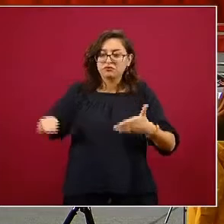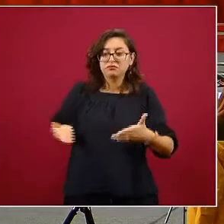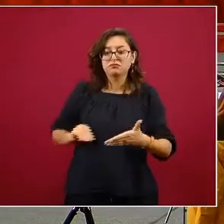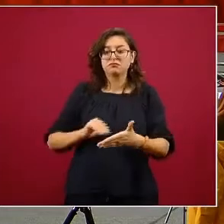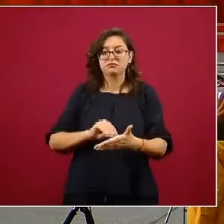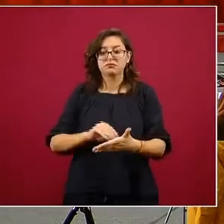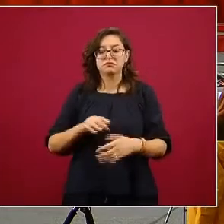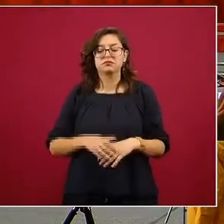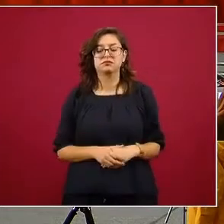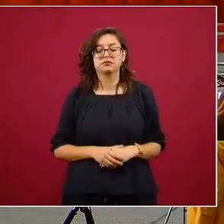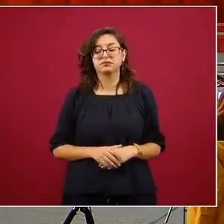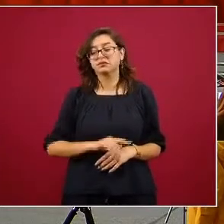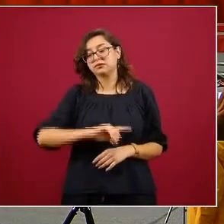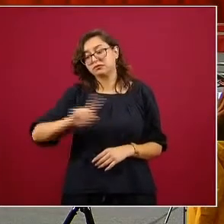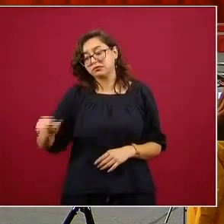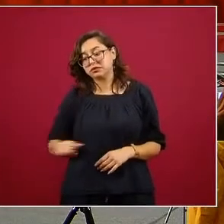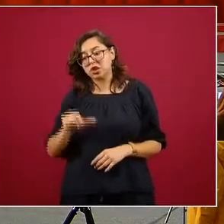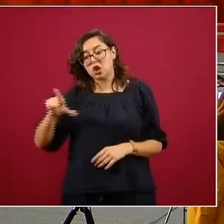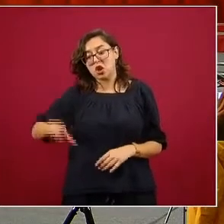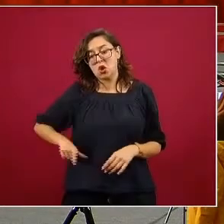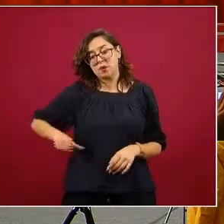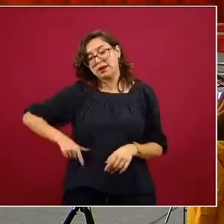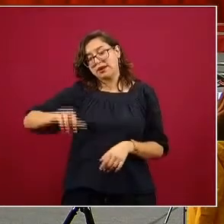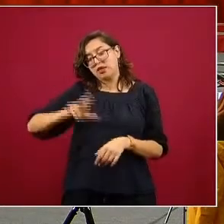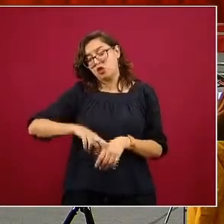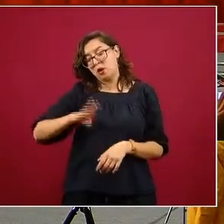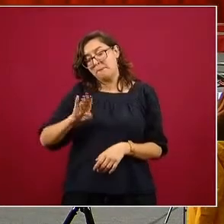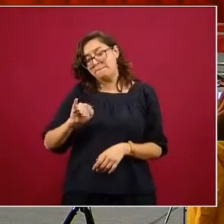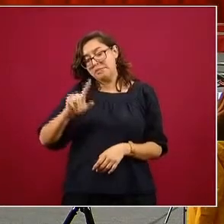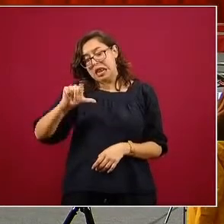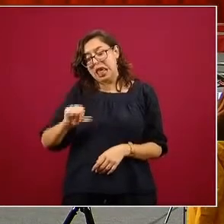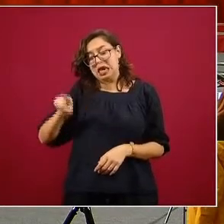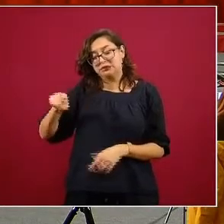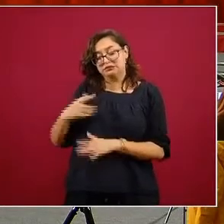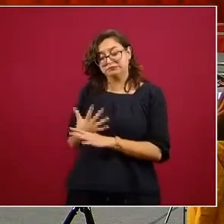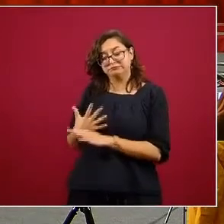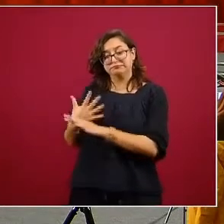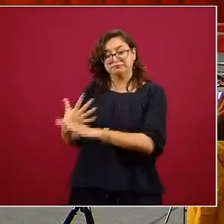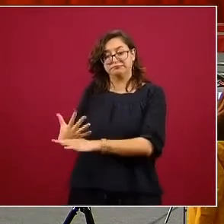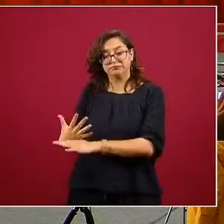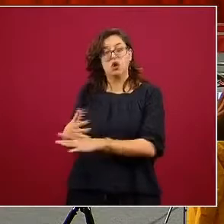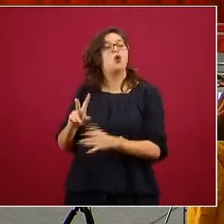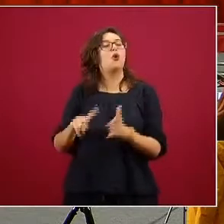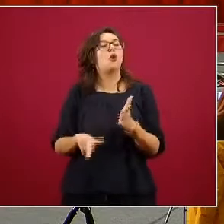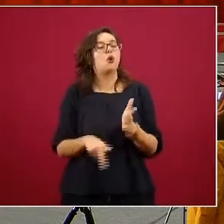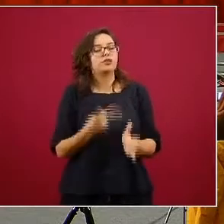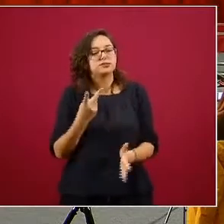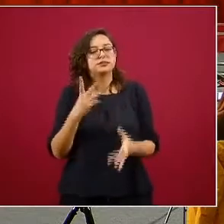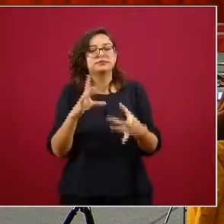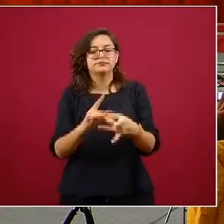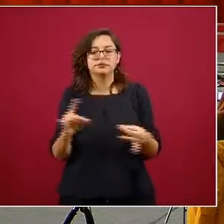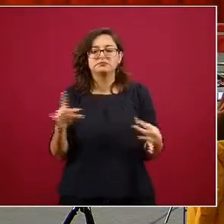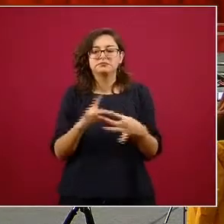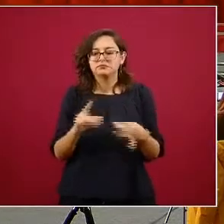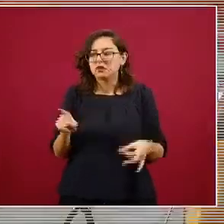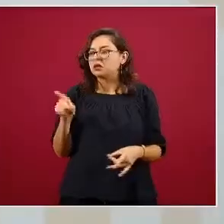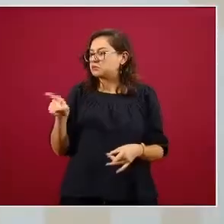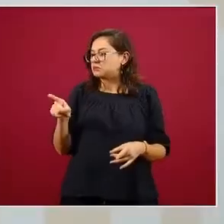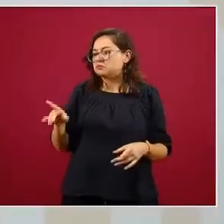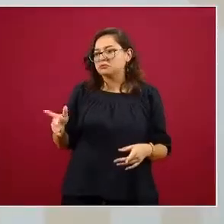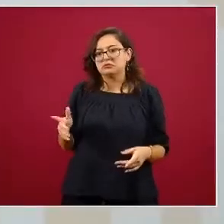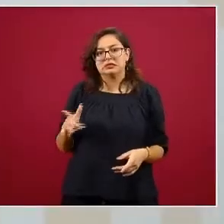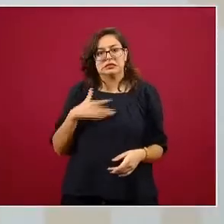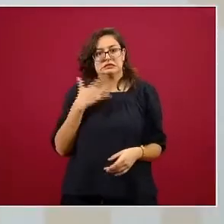su parte, el gobernador Vila expresó una inquietud que, vuelvo a decir, nos parece completamente